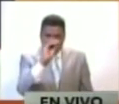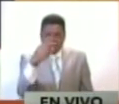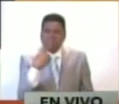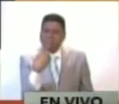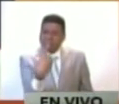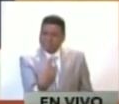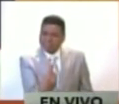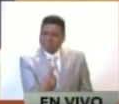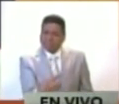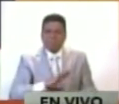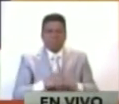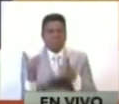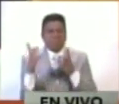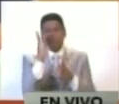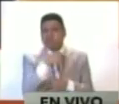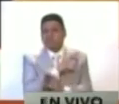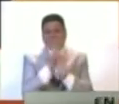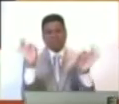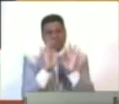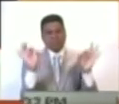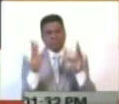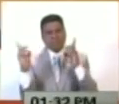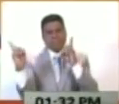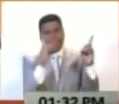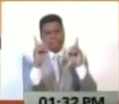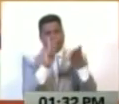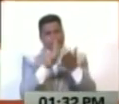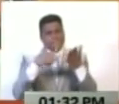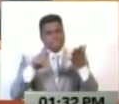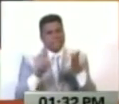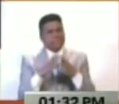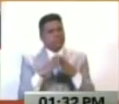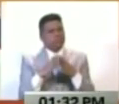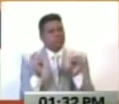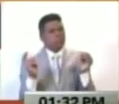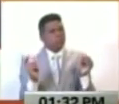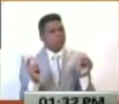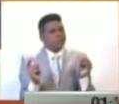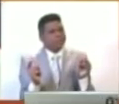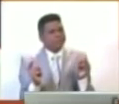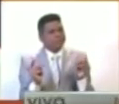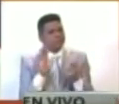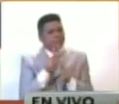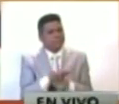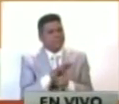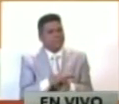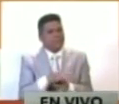si no quieren dialogar, entonces forma parte de esa estrategia de desacreditar a Venezuela.